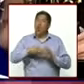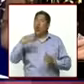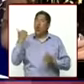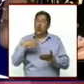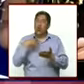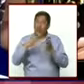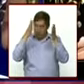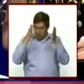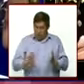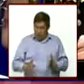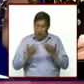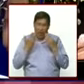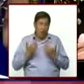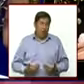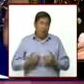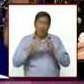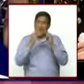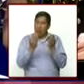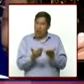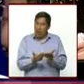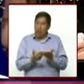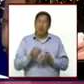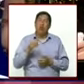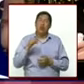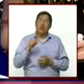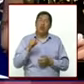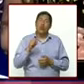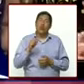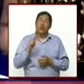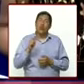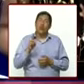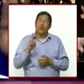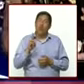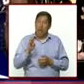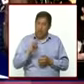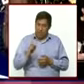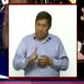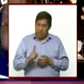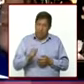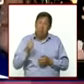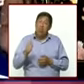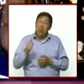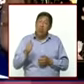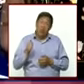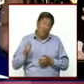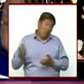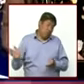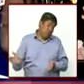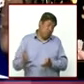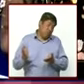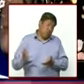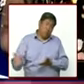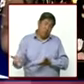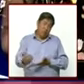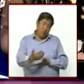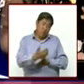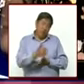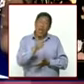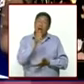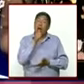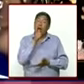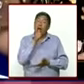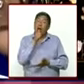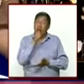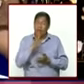otros estudiantes en esta oportunidad del Colegio Juan Federico Suárez. Ellos han realizado una campaña para recolectar agua potable. Para la